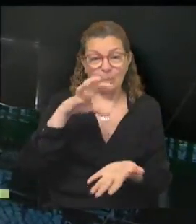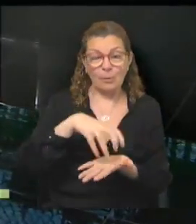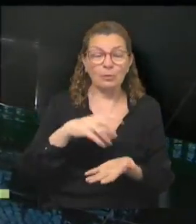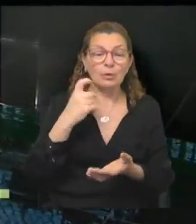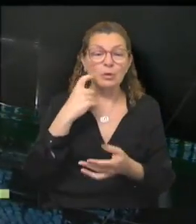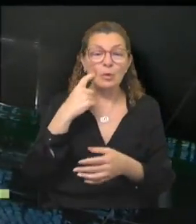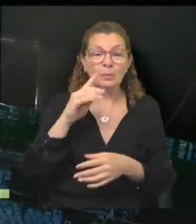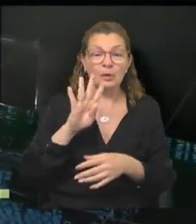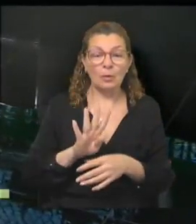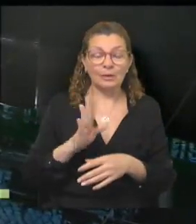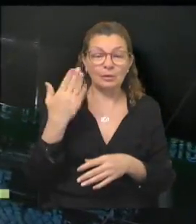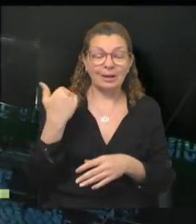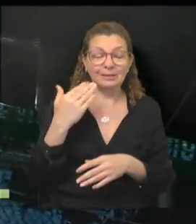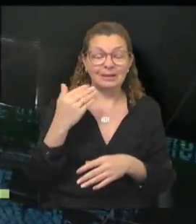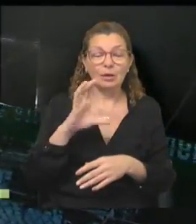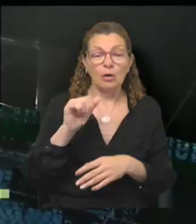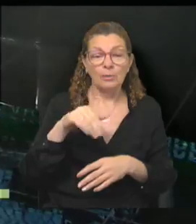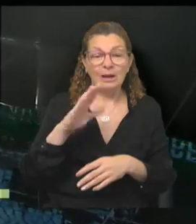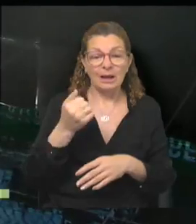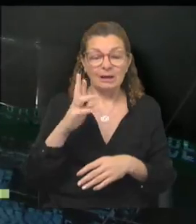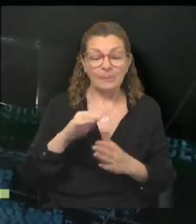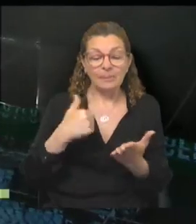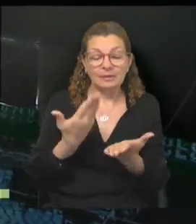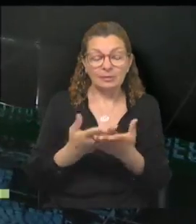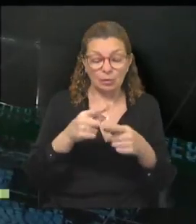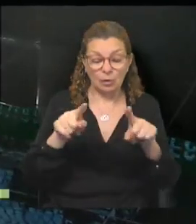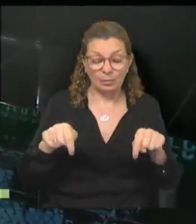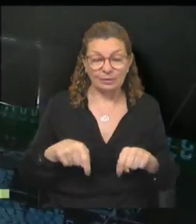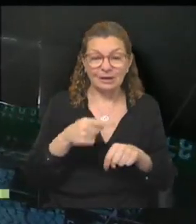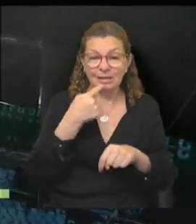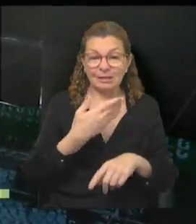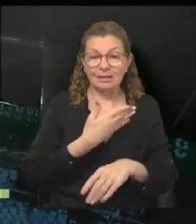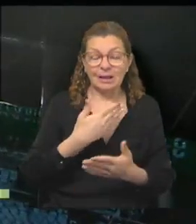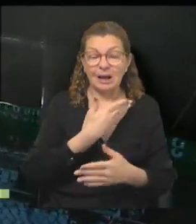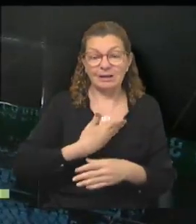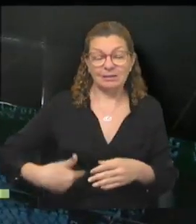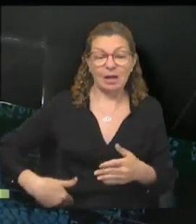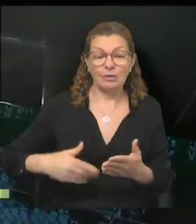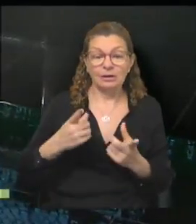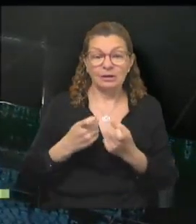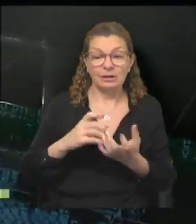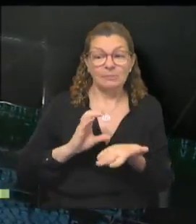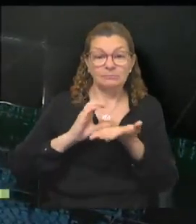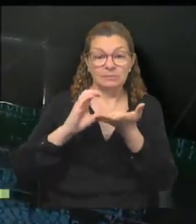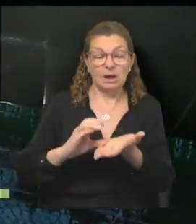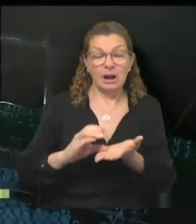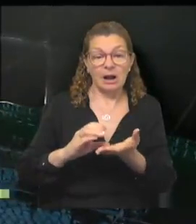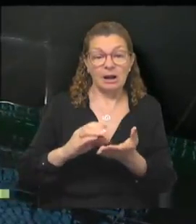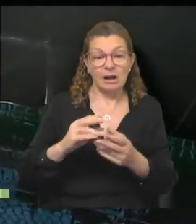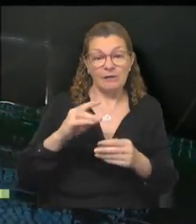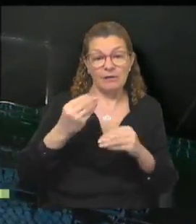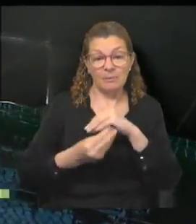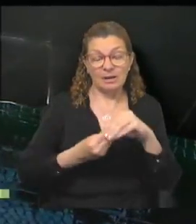del ex concar ayer presentó este documento que mandata al Estado a resarcir a la familias de los jóvenes muertos en este